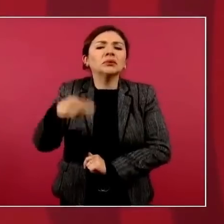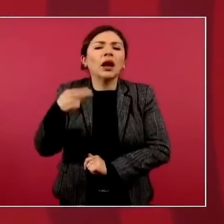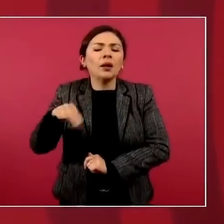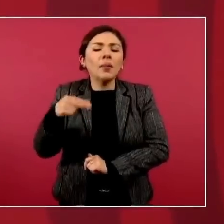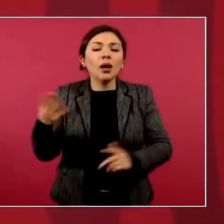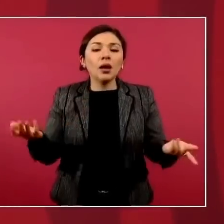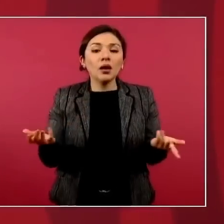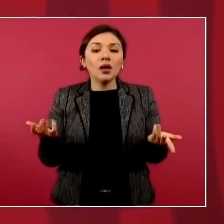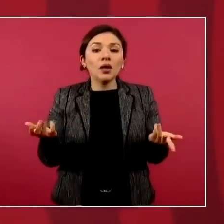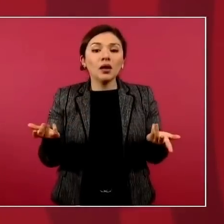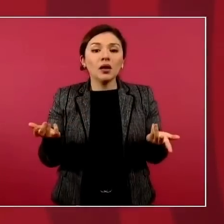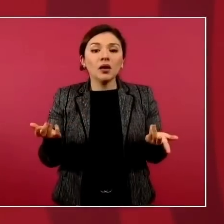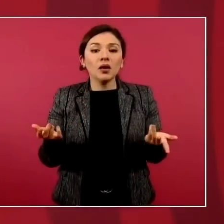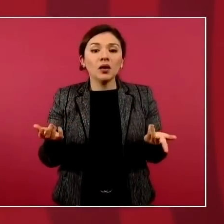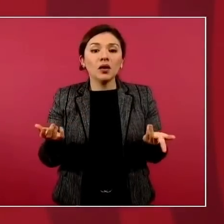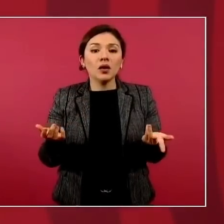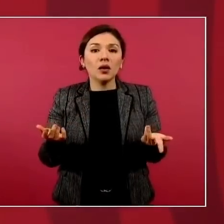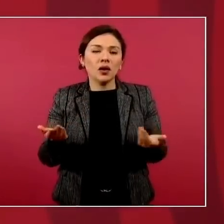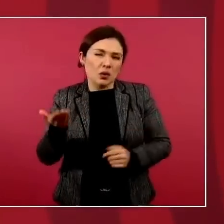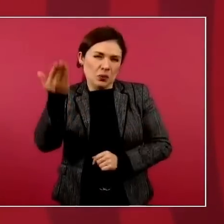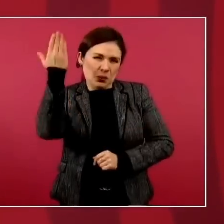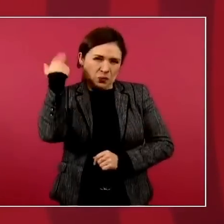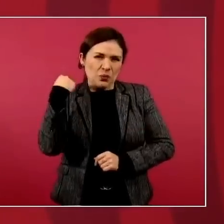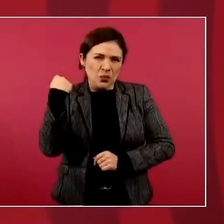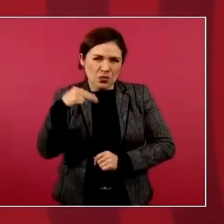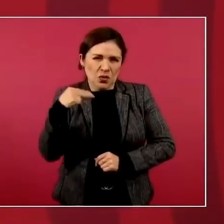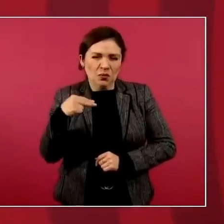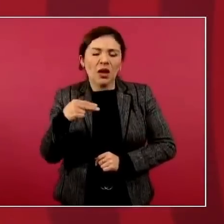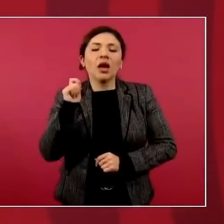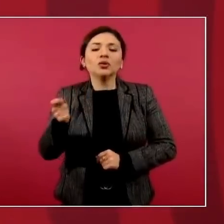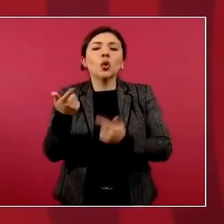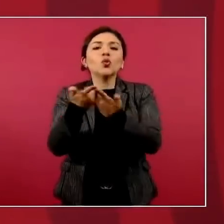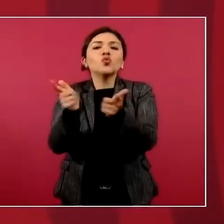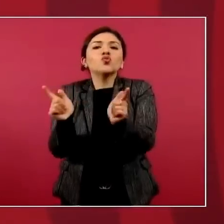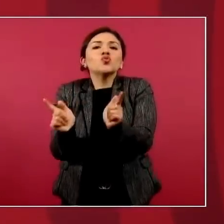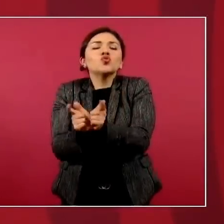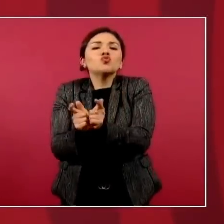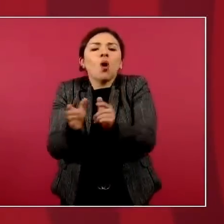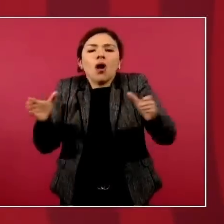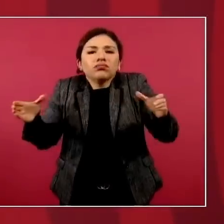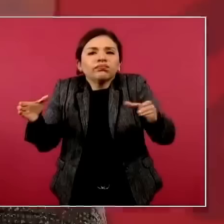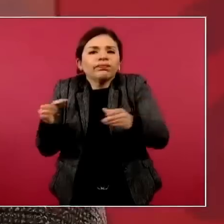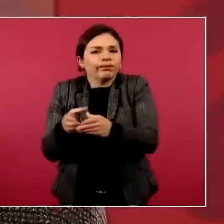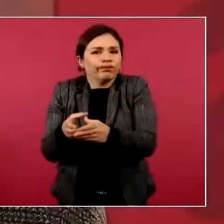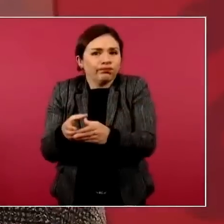en su momento grupo compacto.